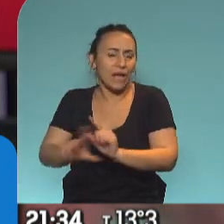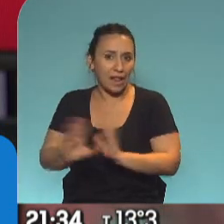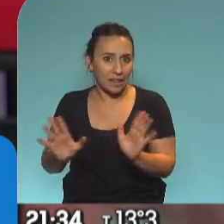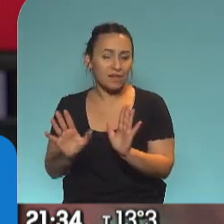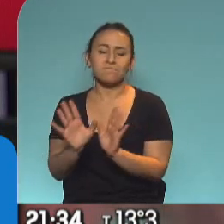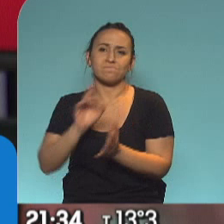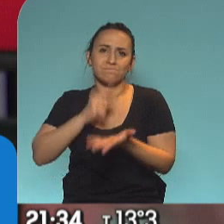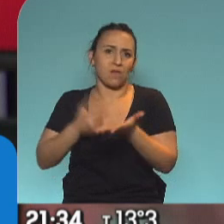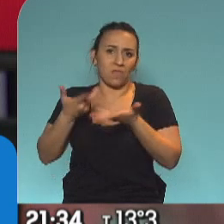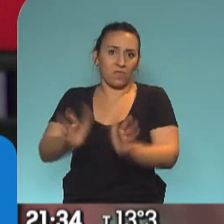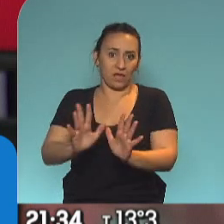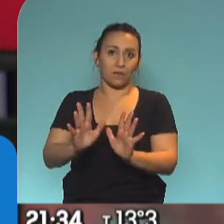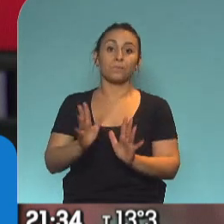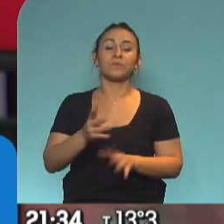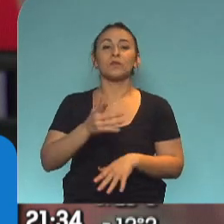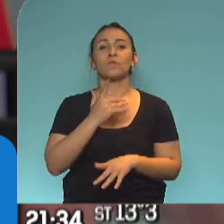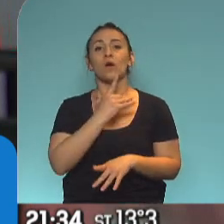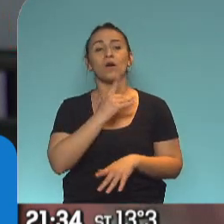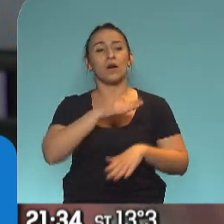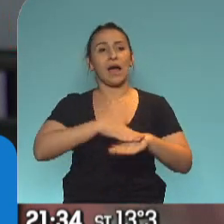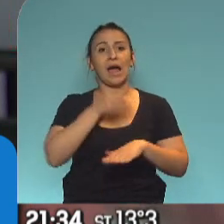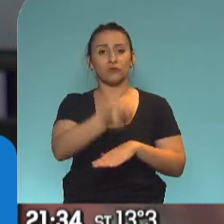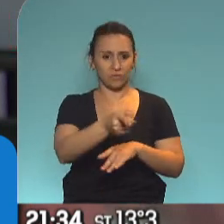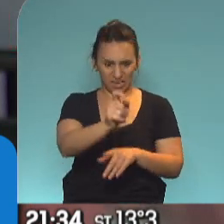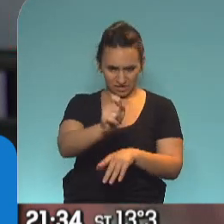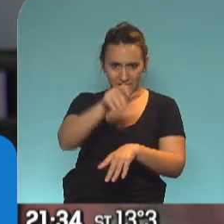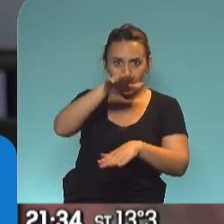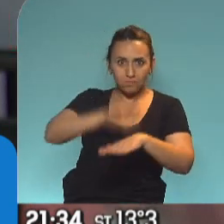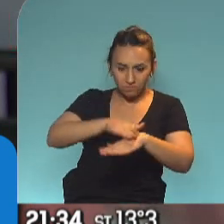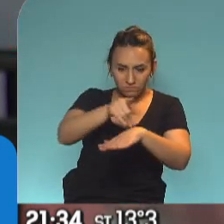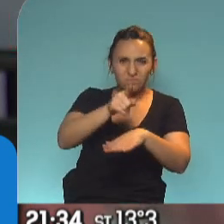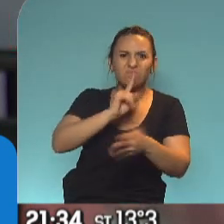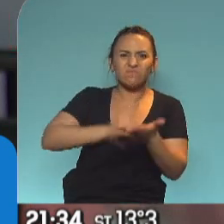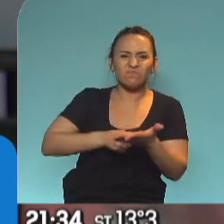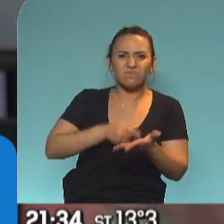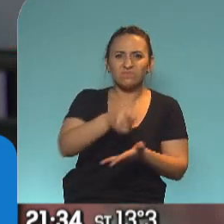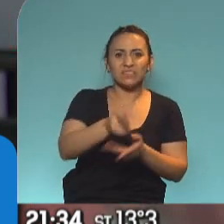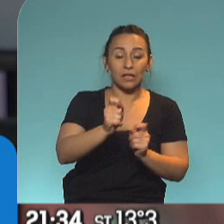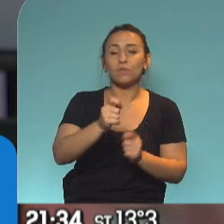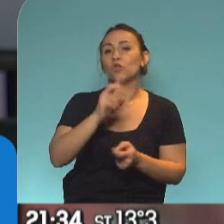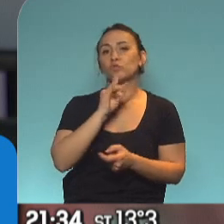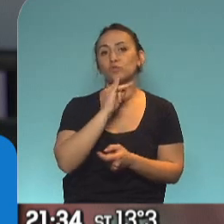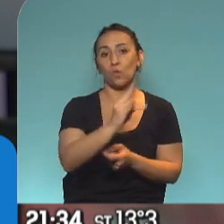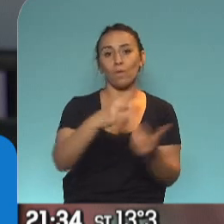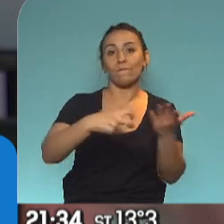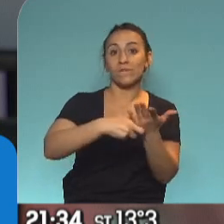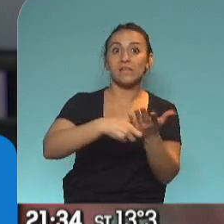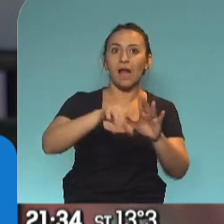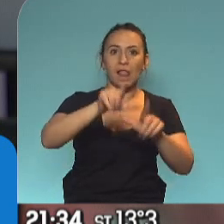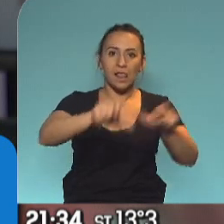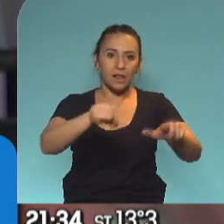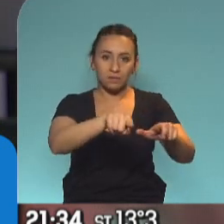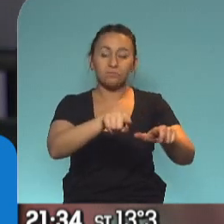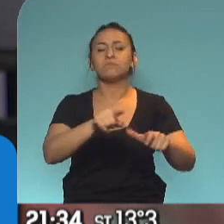que la acusación la lleven adelante los fiscales, que es lo que naturalmente ocurre, y readecuar el perfil